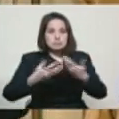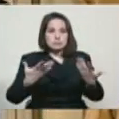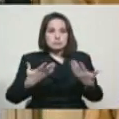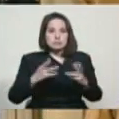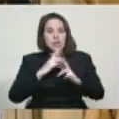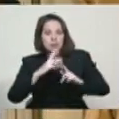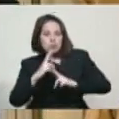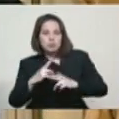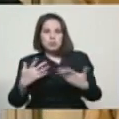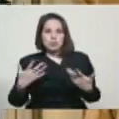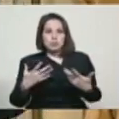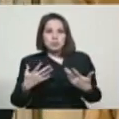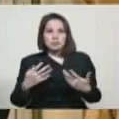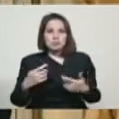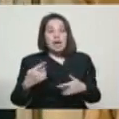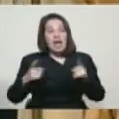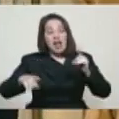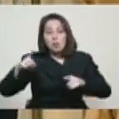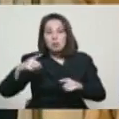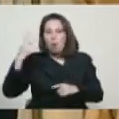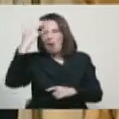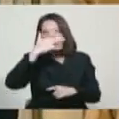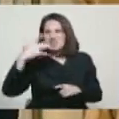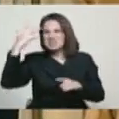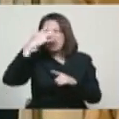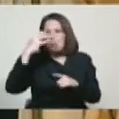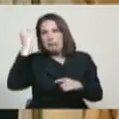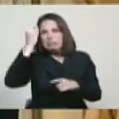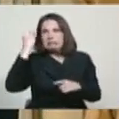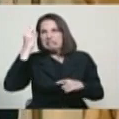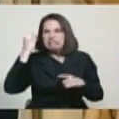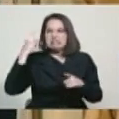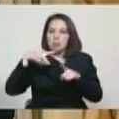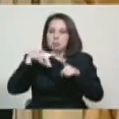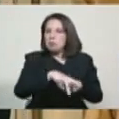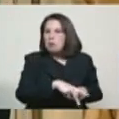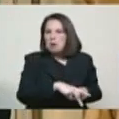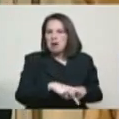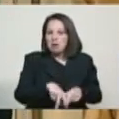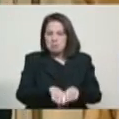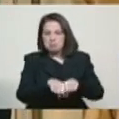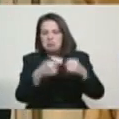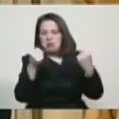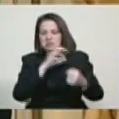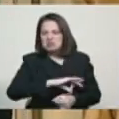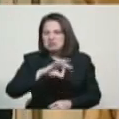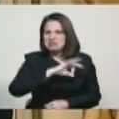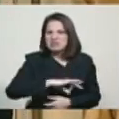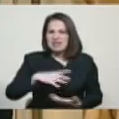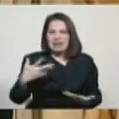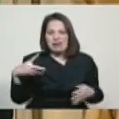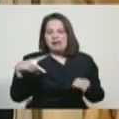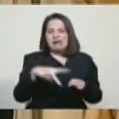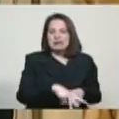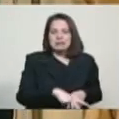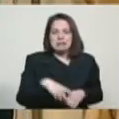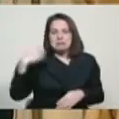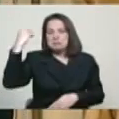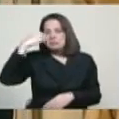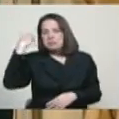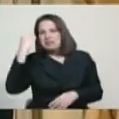que nos llevan al racismo, que nos llevan a la exclusión social, que nos llevan a pensar